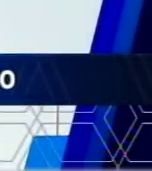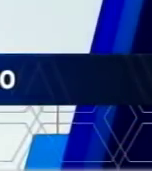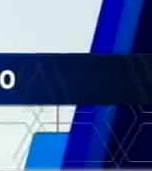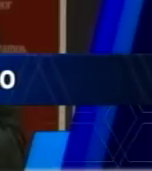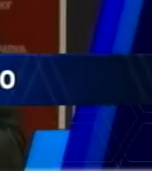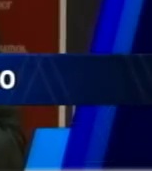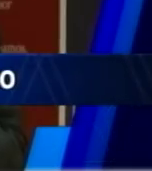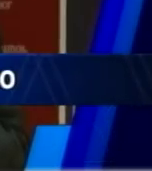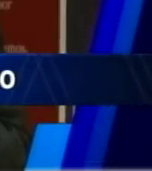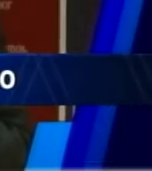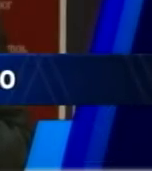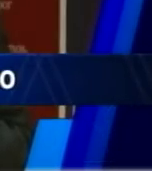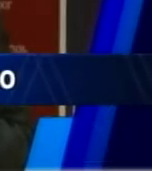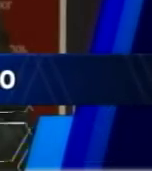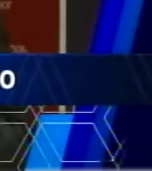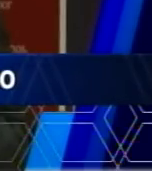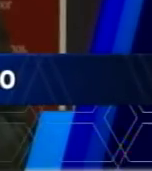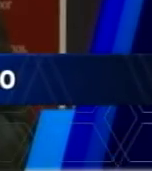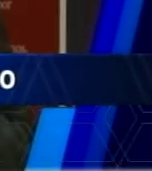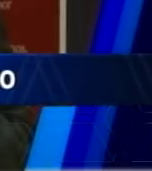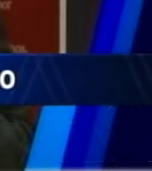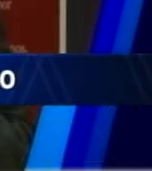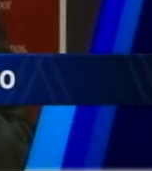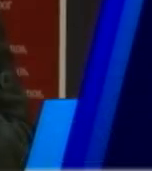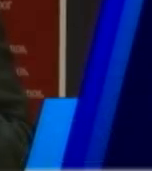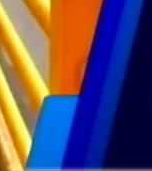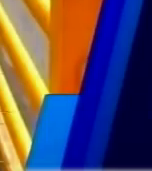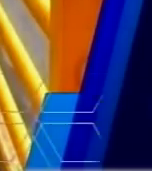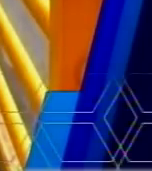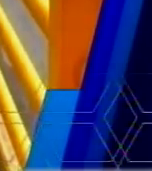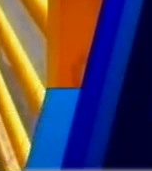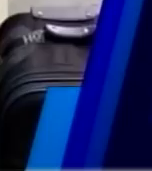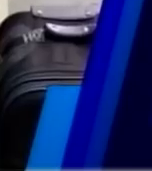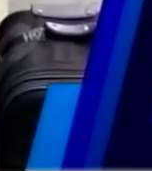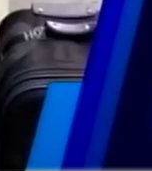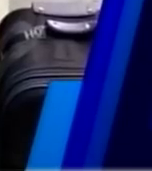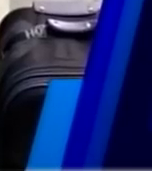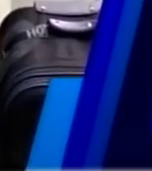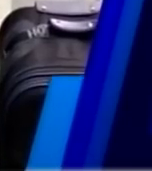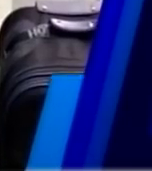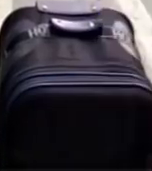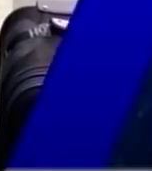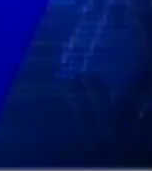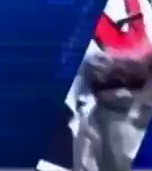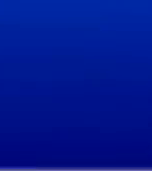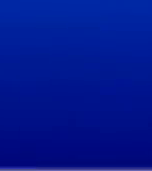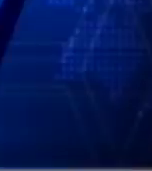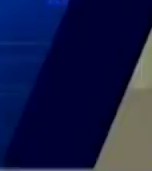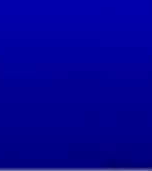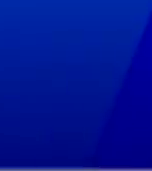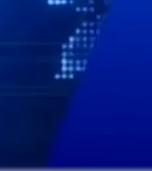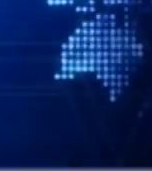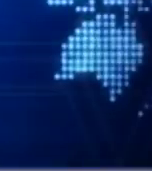Exonerados venezolanos en situación vulnerable entrarán sin visa ni pasaporte a Perú.